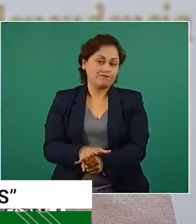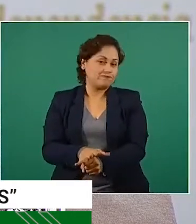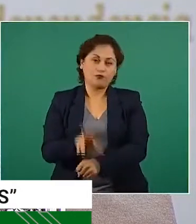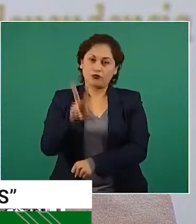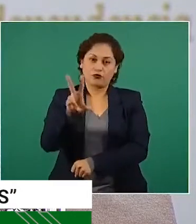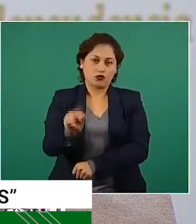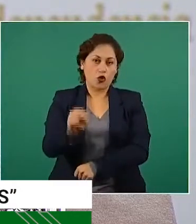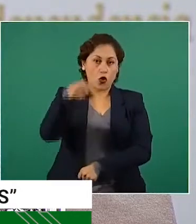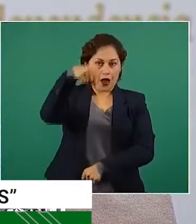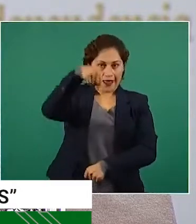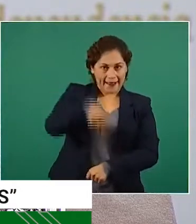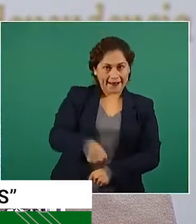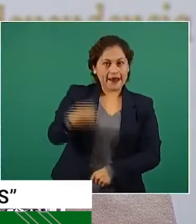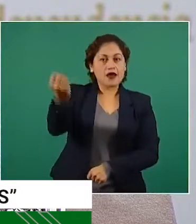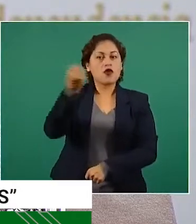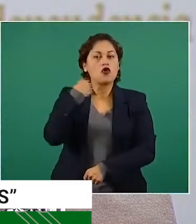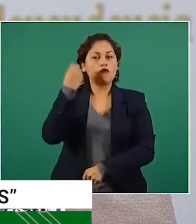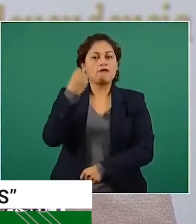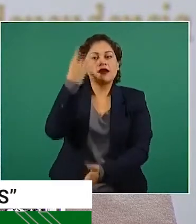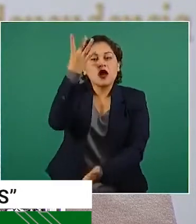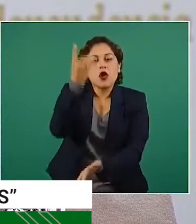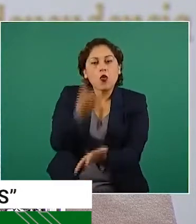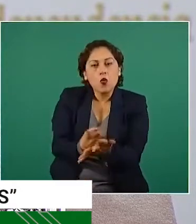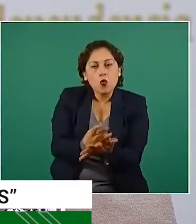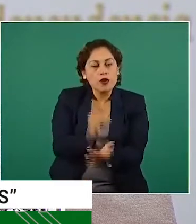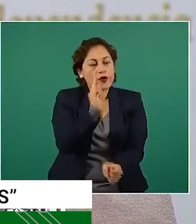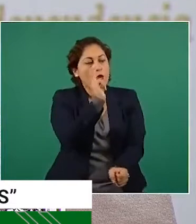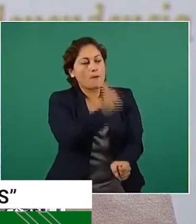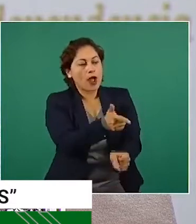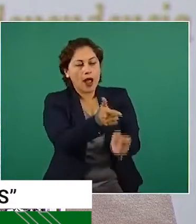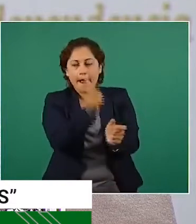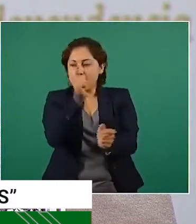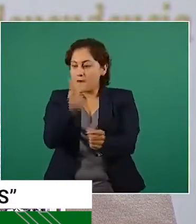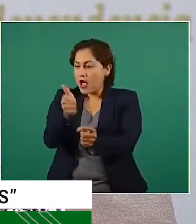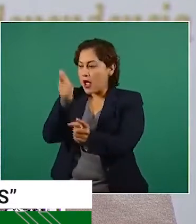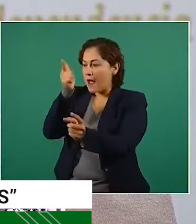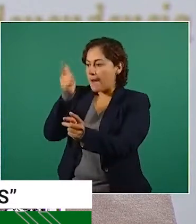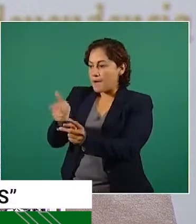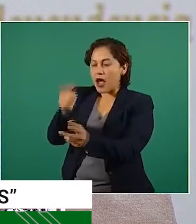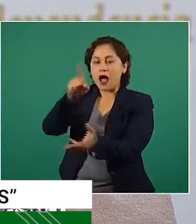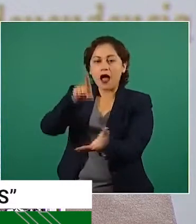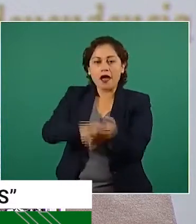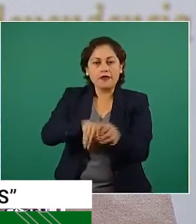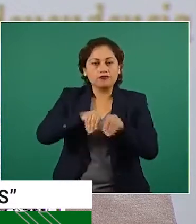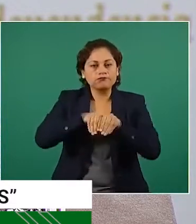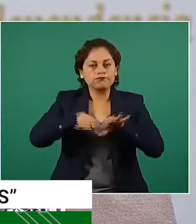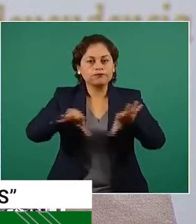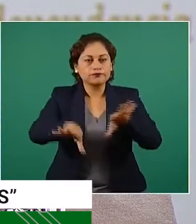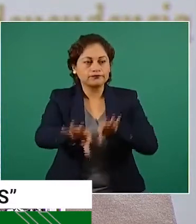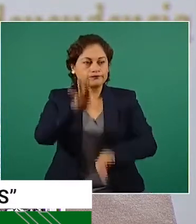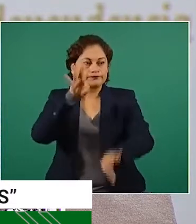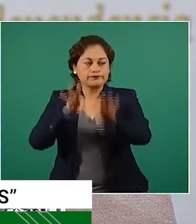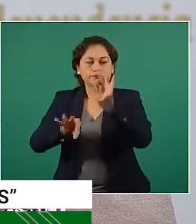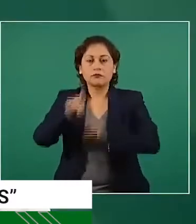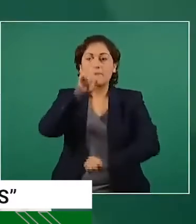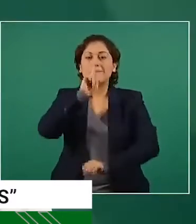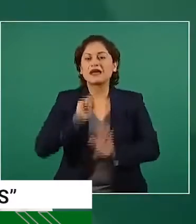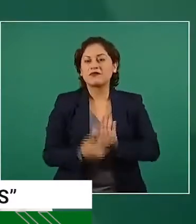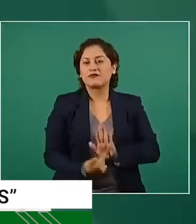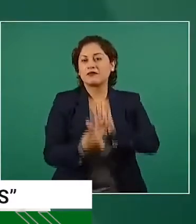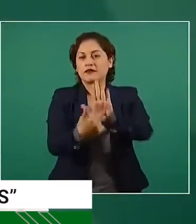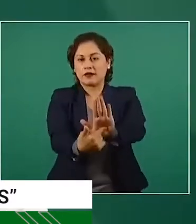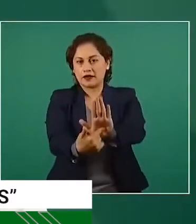nos dedicamos a desmontar las mentiras que se difunden en medios de comunicación y redes sociales.